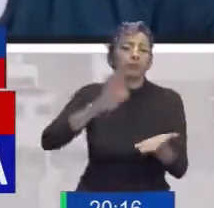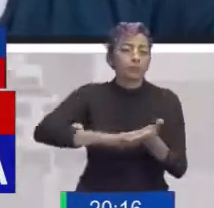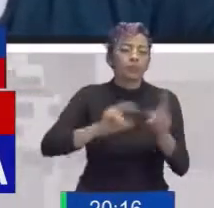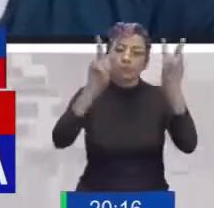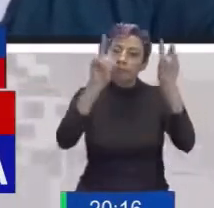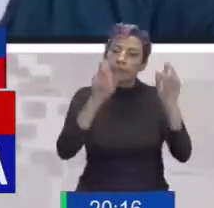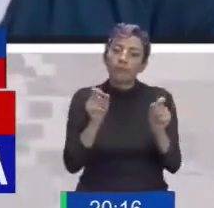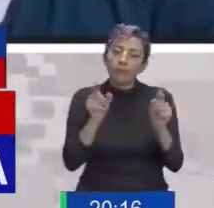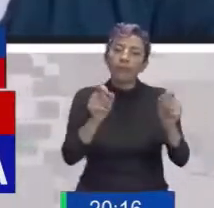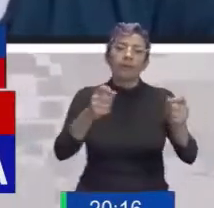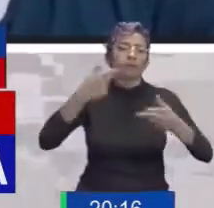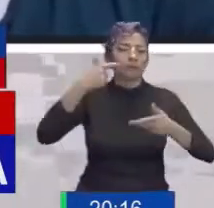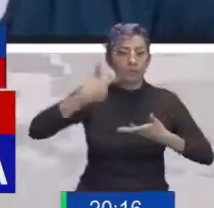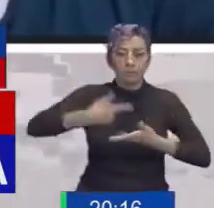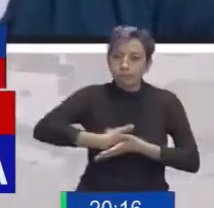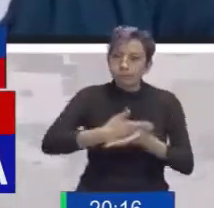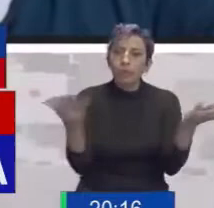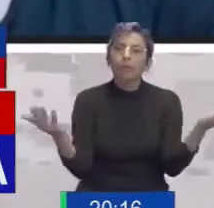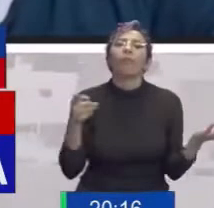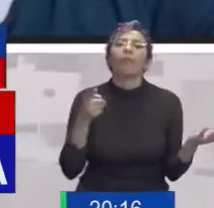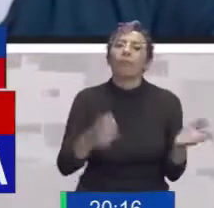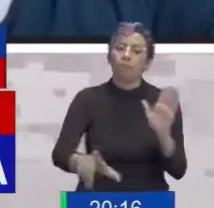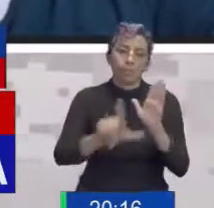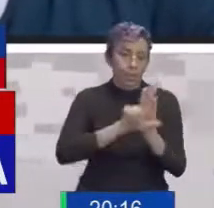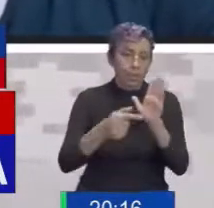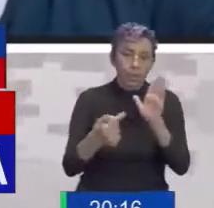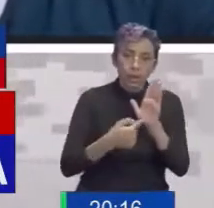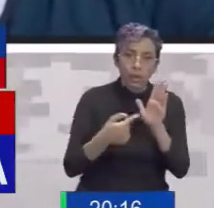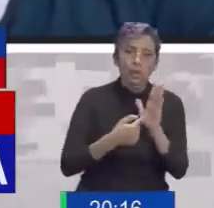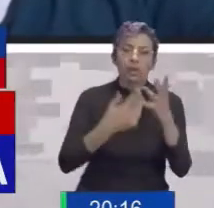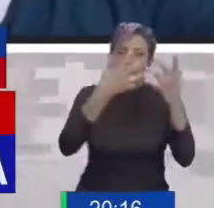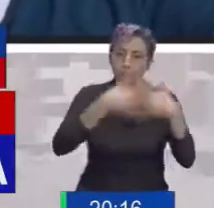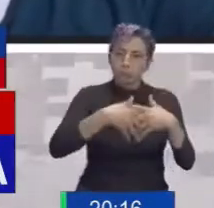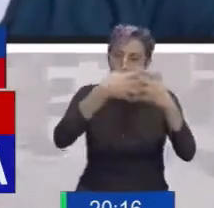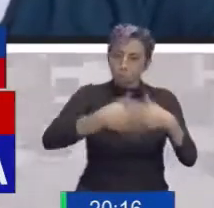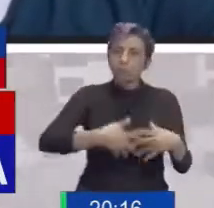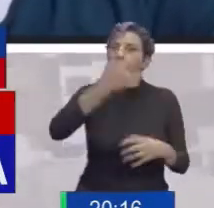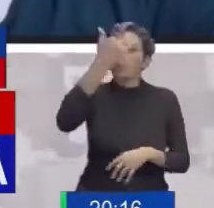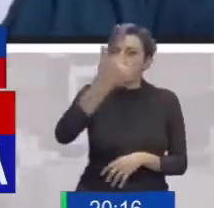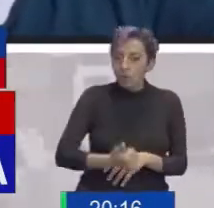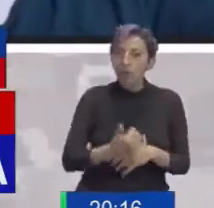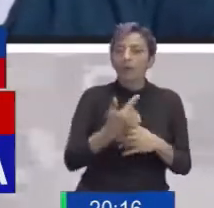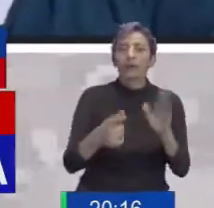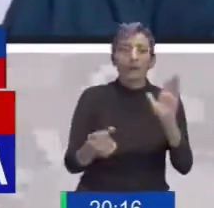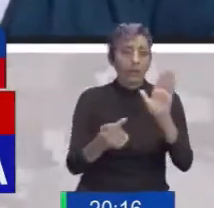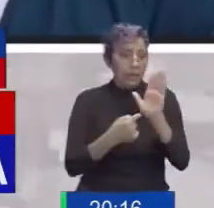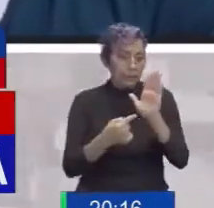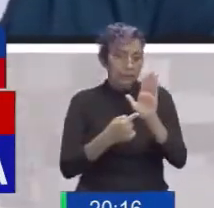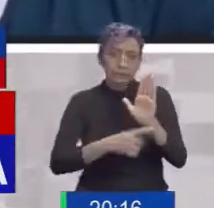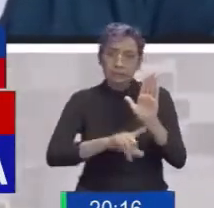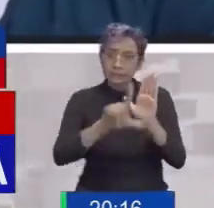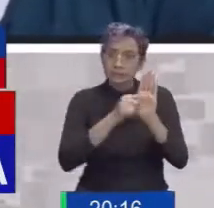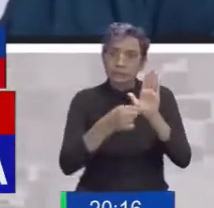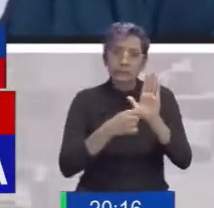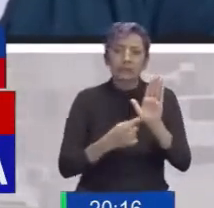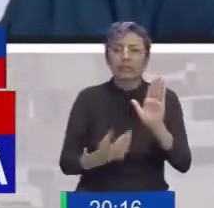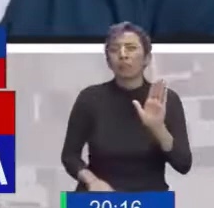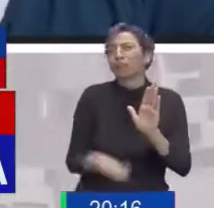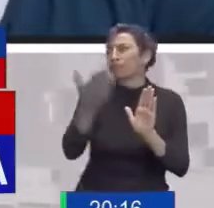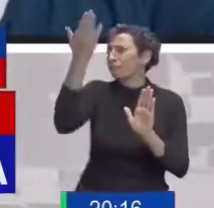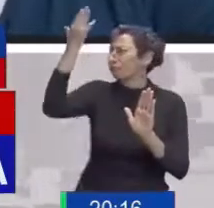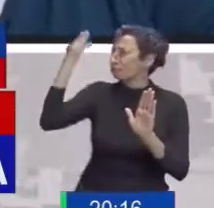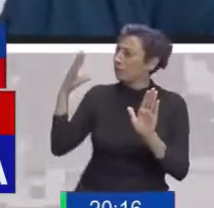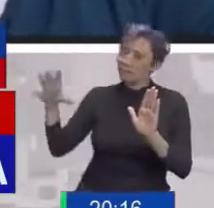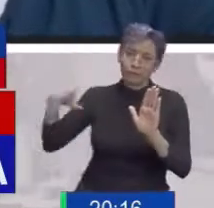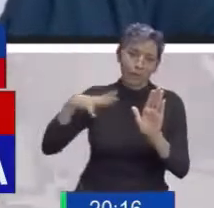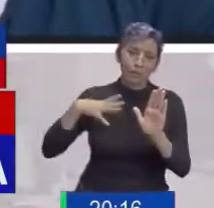se sepa que ocurre y que no es tan simple todo. La ley ayuda un montón, faltaba, es una herramienta